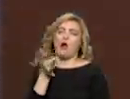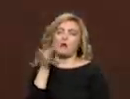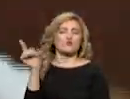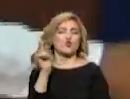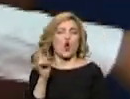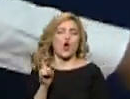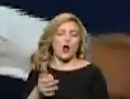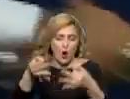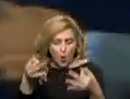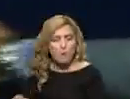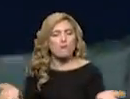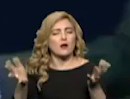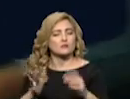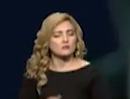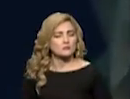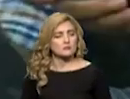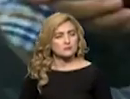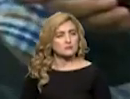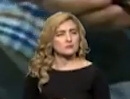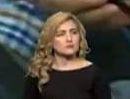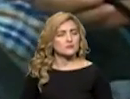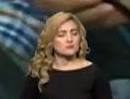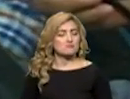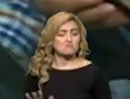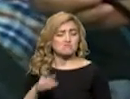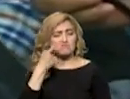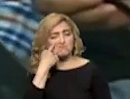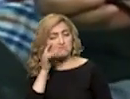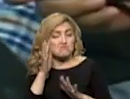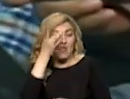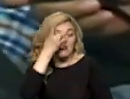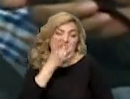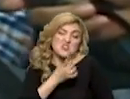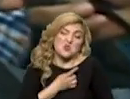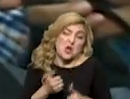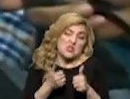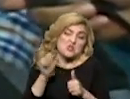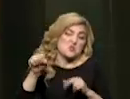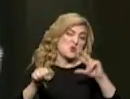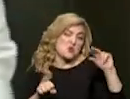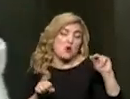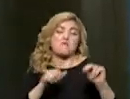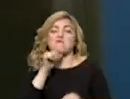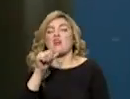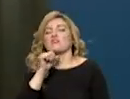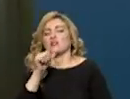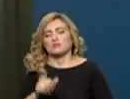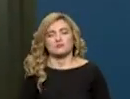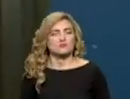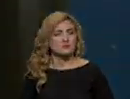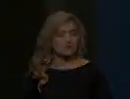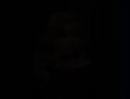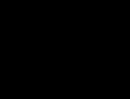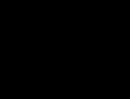Jaime Nebot, mientras pasa el tiempo y toma la decisión que asegura aún no ha tomado. Dayana Monroy, 24 horas.